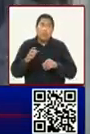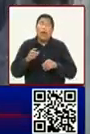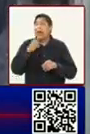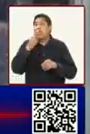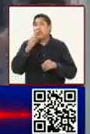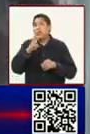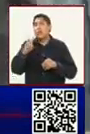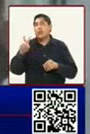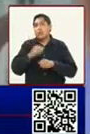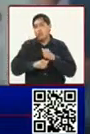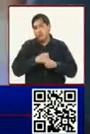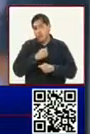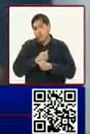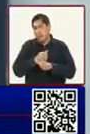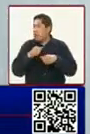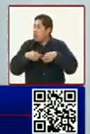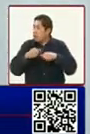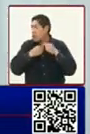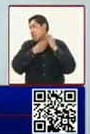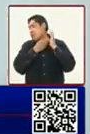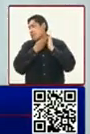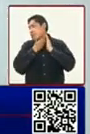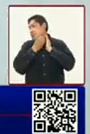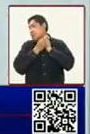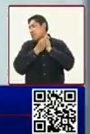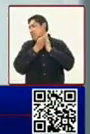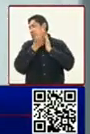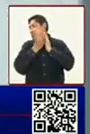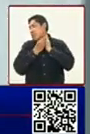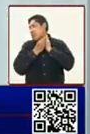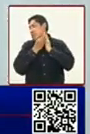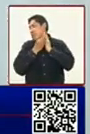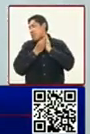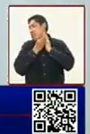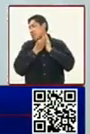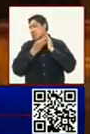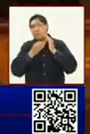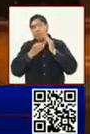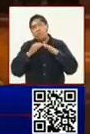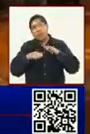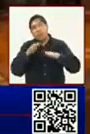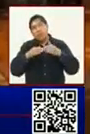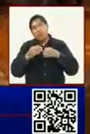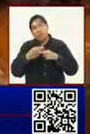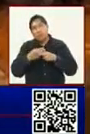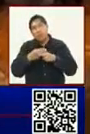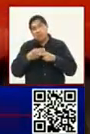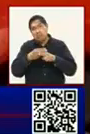todavía recibiendo la atención necesaria. En las próximas horas él ya podría ser dado de alta.